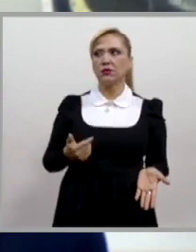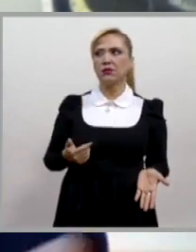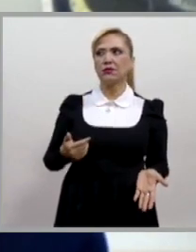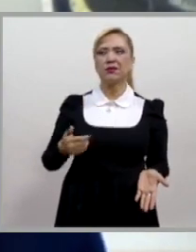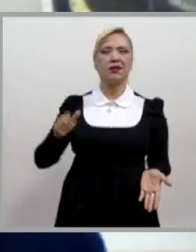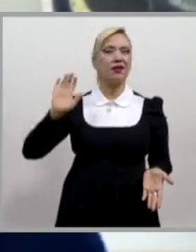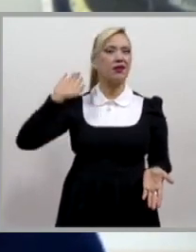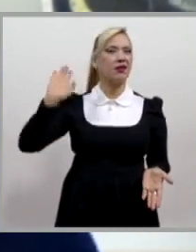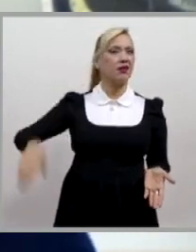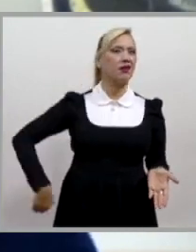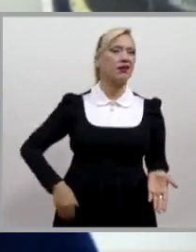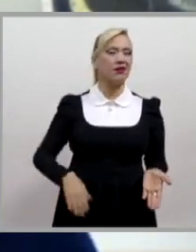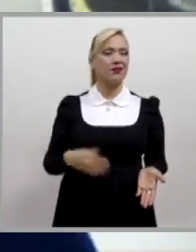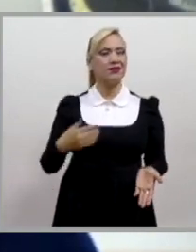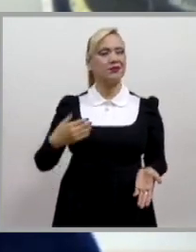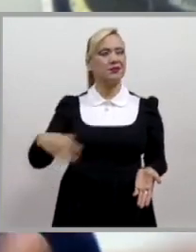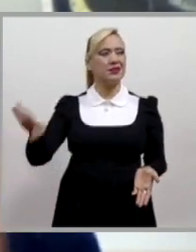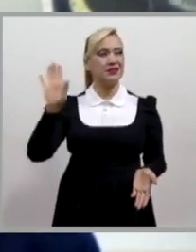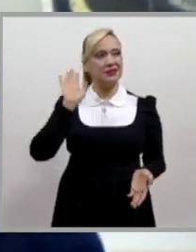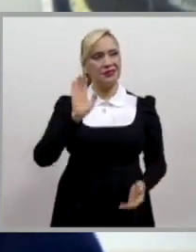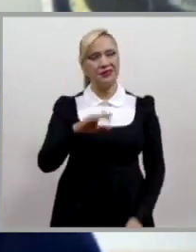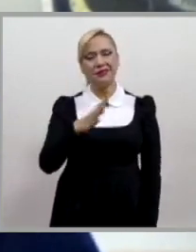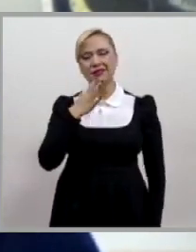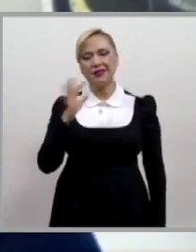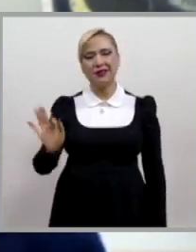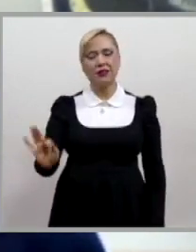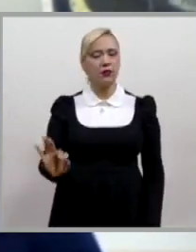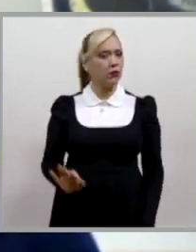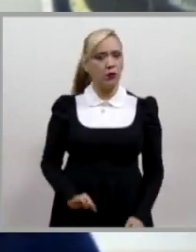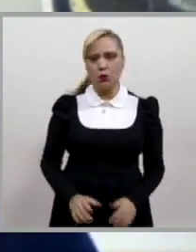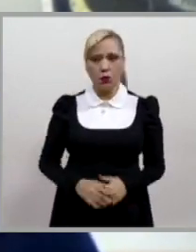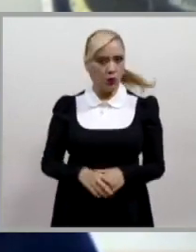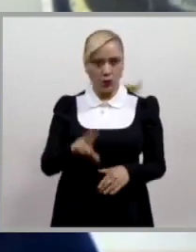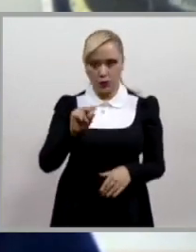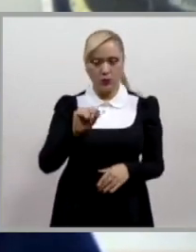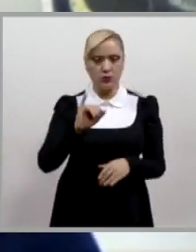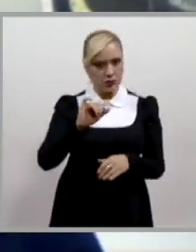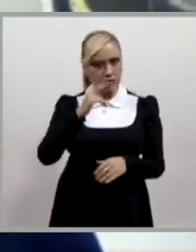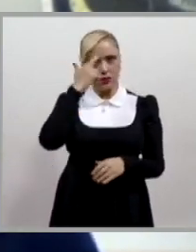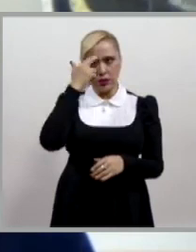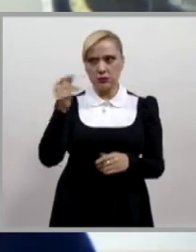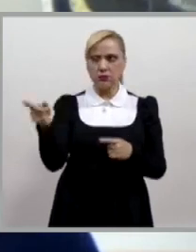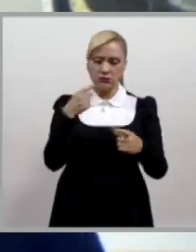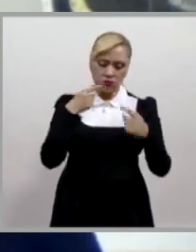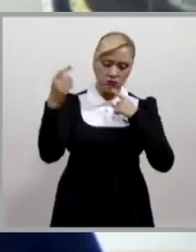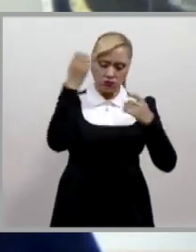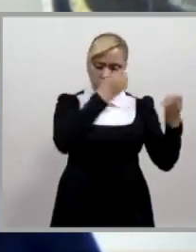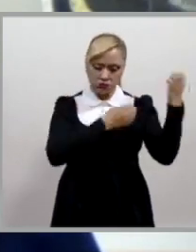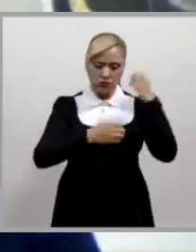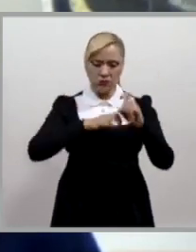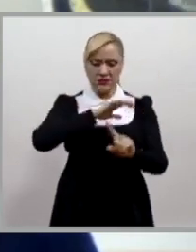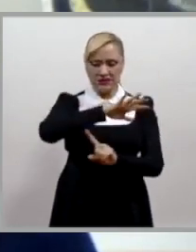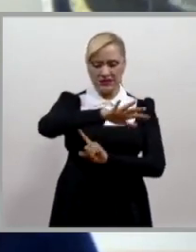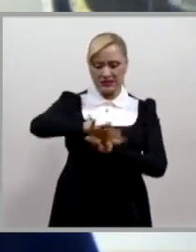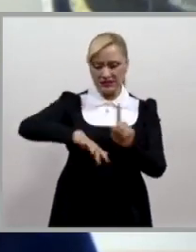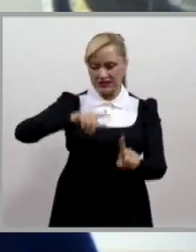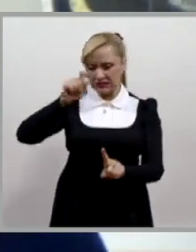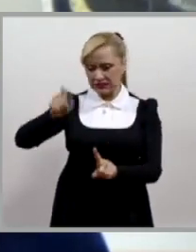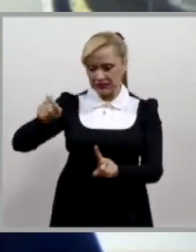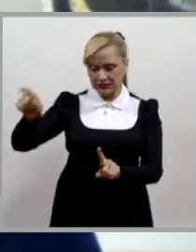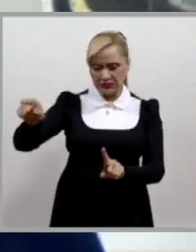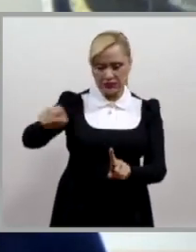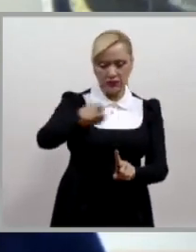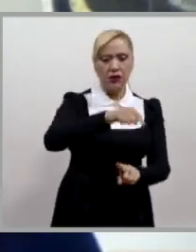o reduciendo a meros formalismos, pero que me parece que tienen que ser complementados con ese análisis de contexto. Insisto, la Suprema Corte